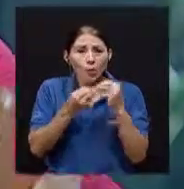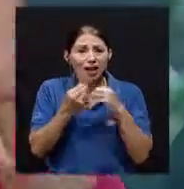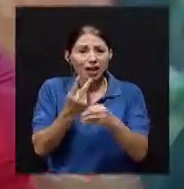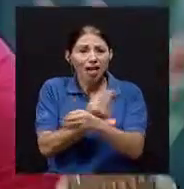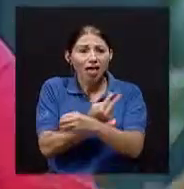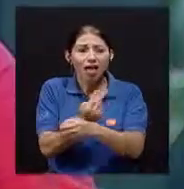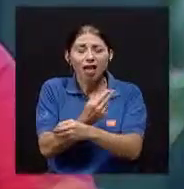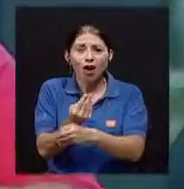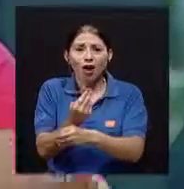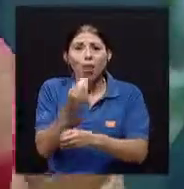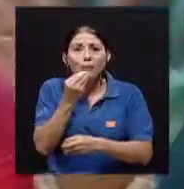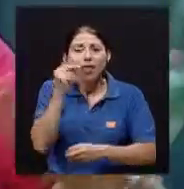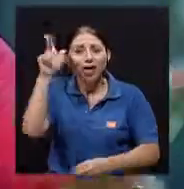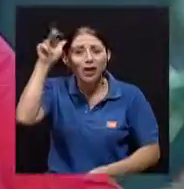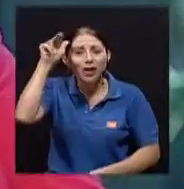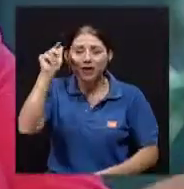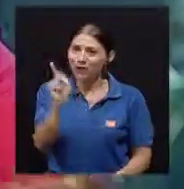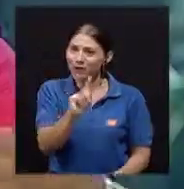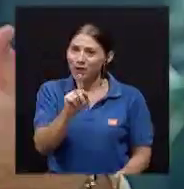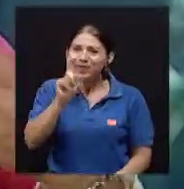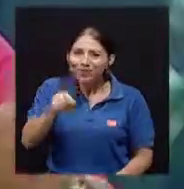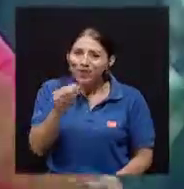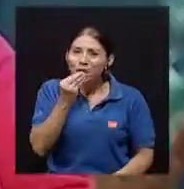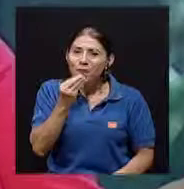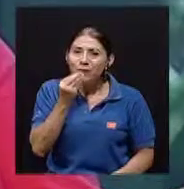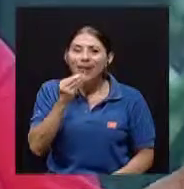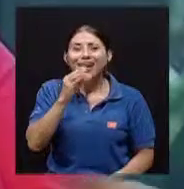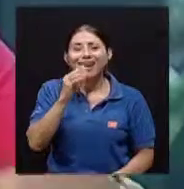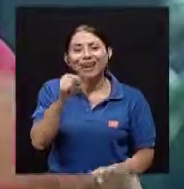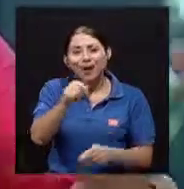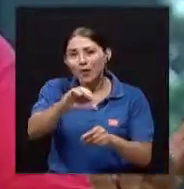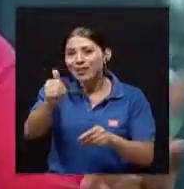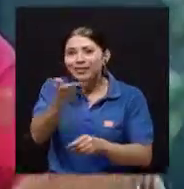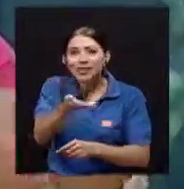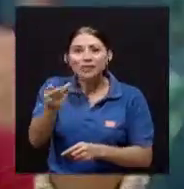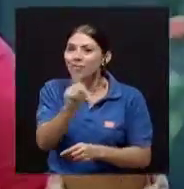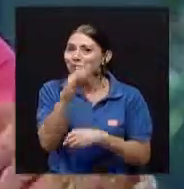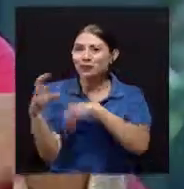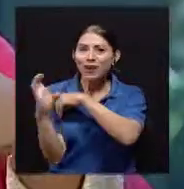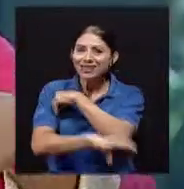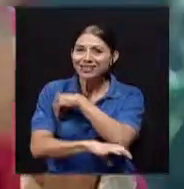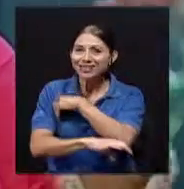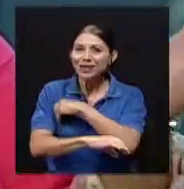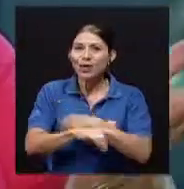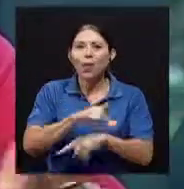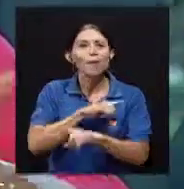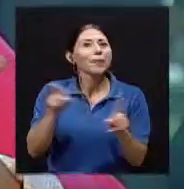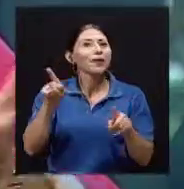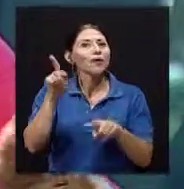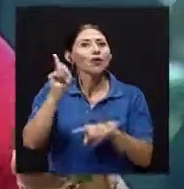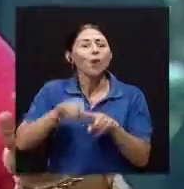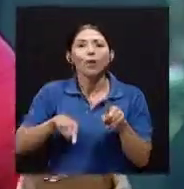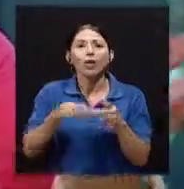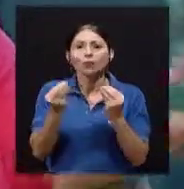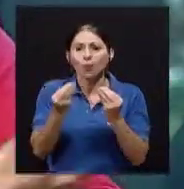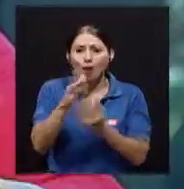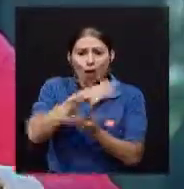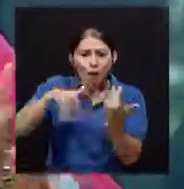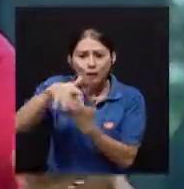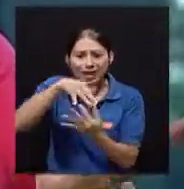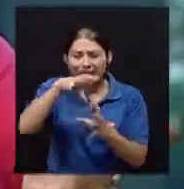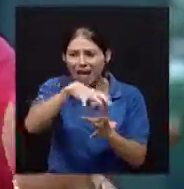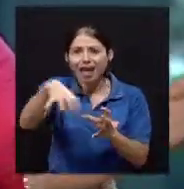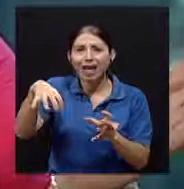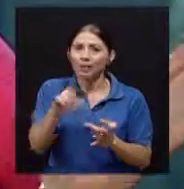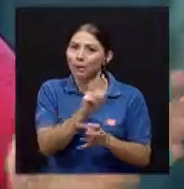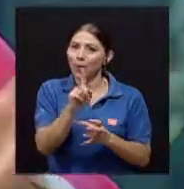hago, no, hay que comer carbohidratos y tienen que saber rico, no es un castigo, ¿verdad? Pero tampoco podemos abusar en combinar, es como